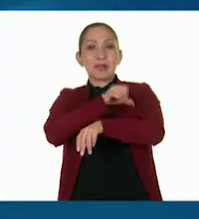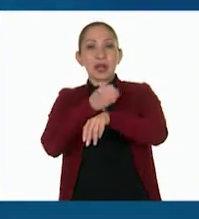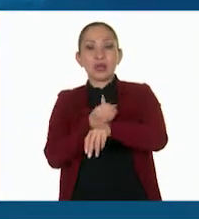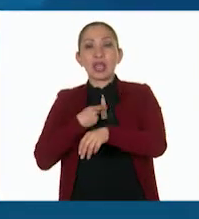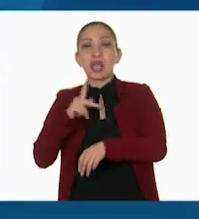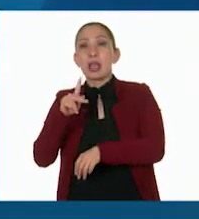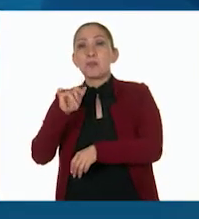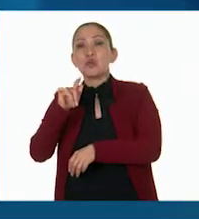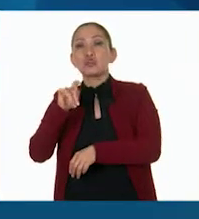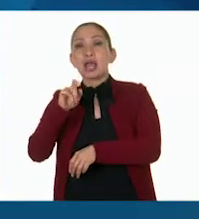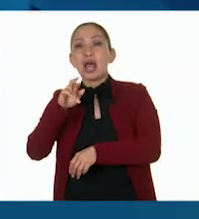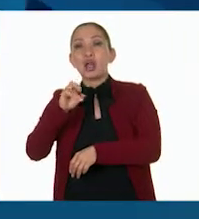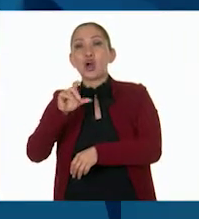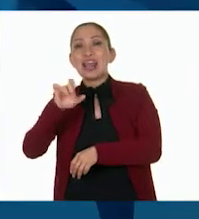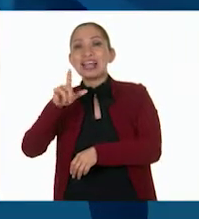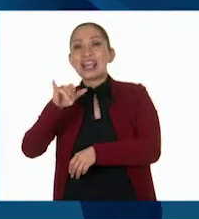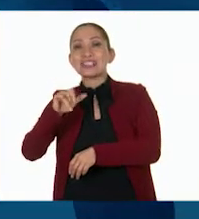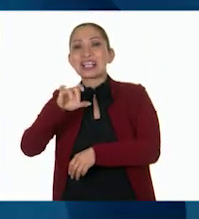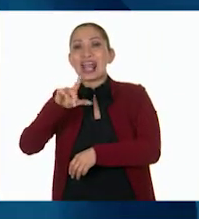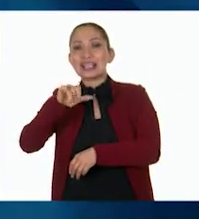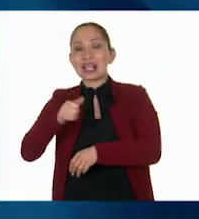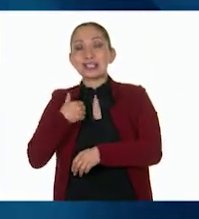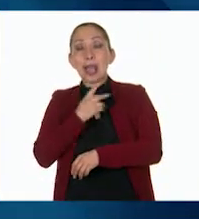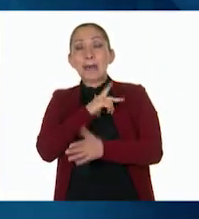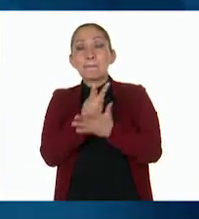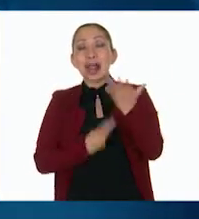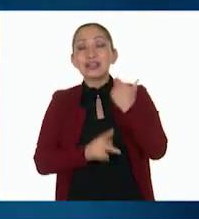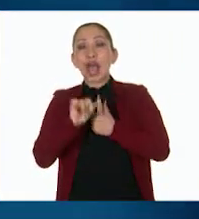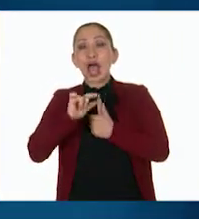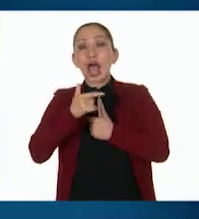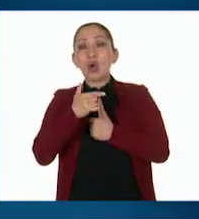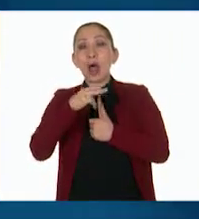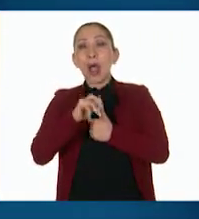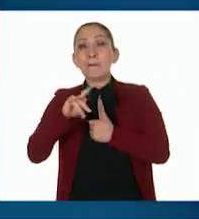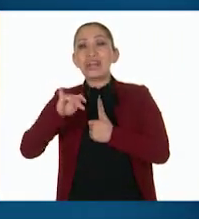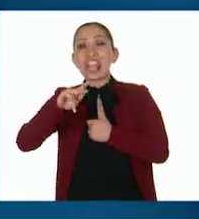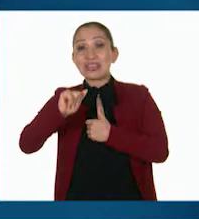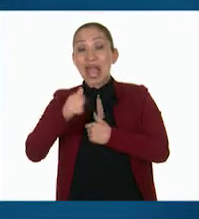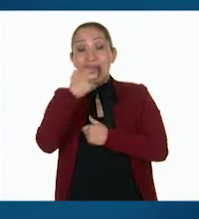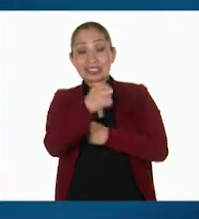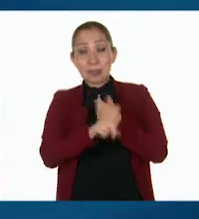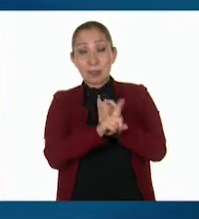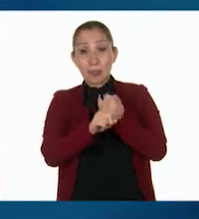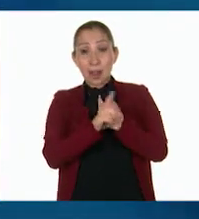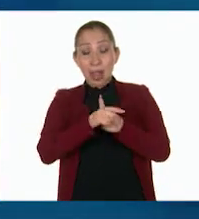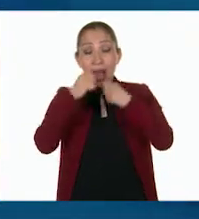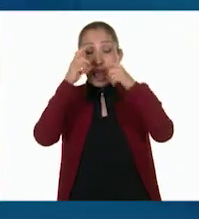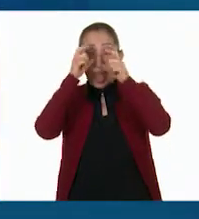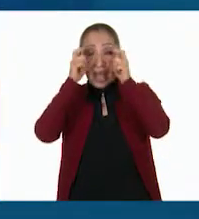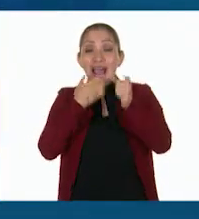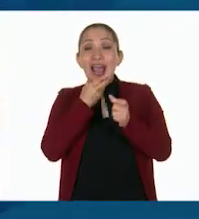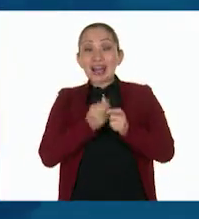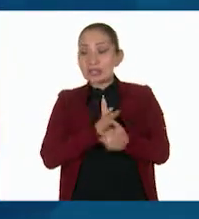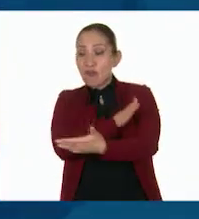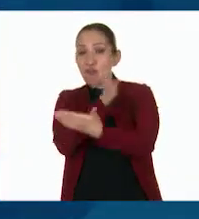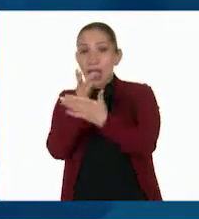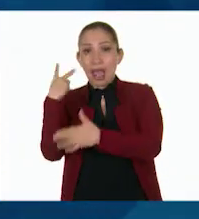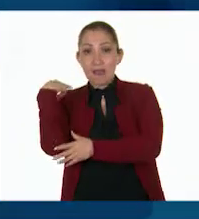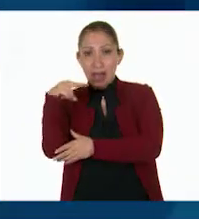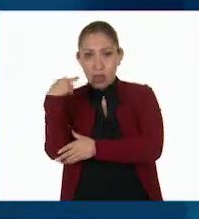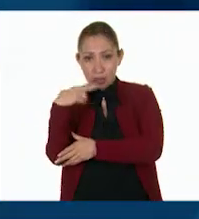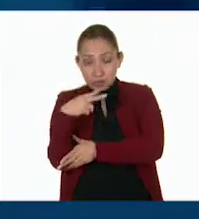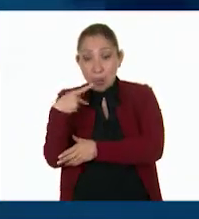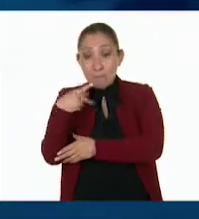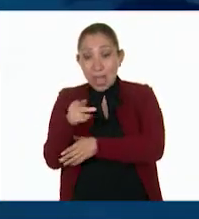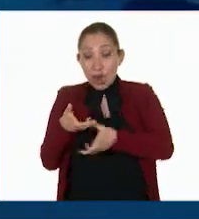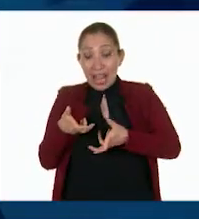y Plutarco Elías Calles mediante el Plan de Agua Prieta. Ante esta situación, Carranza se desplaza al puerto de Veracruz,